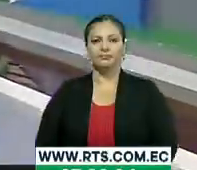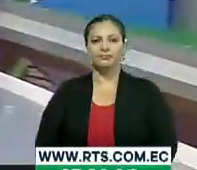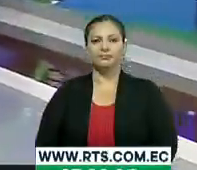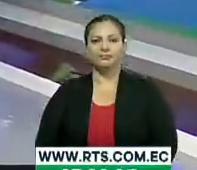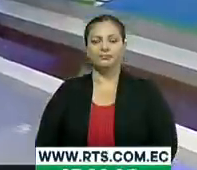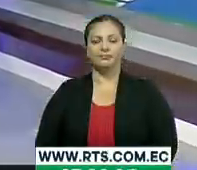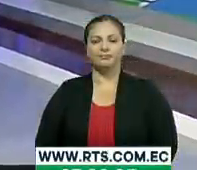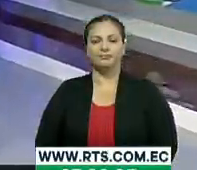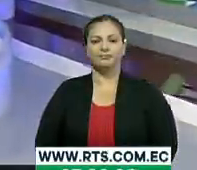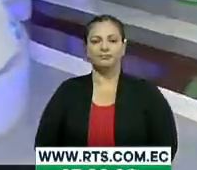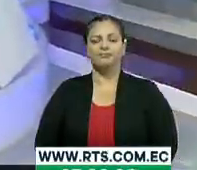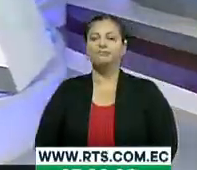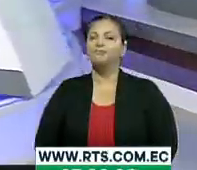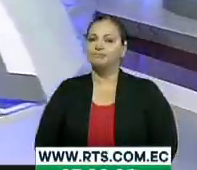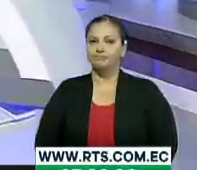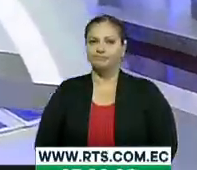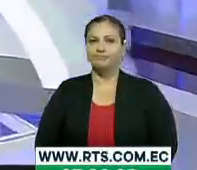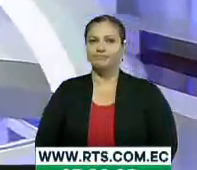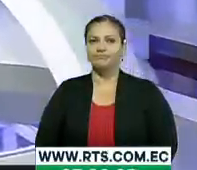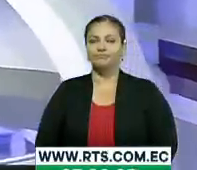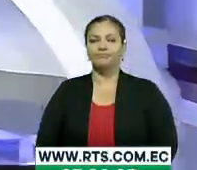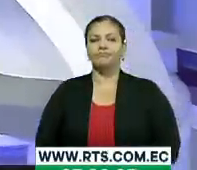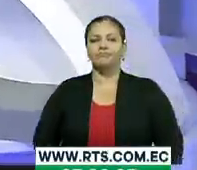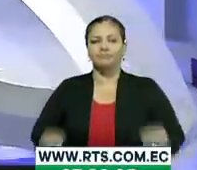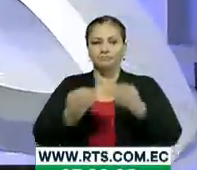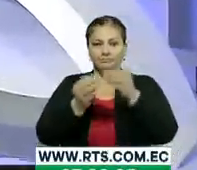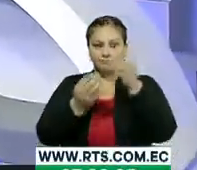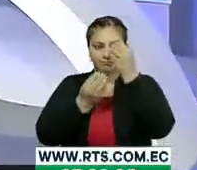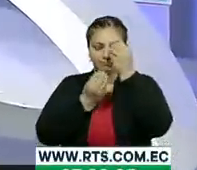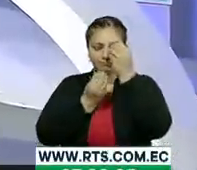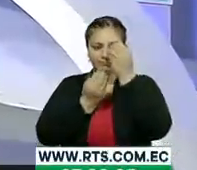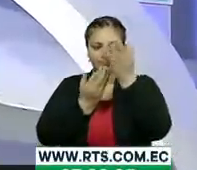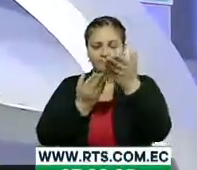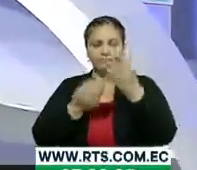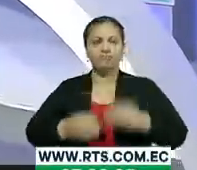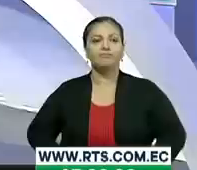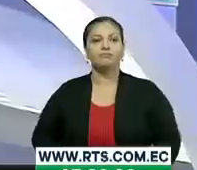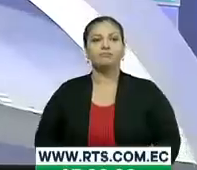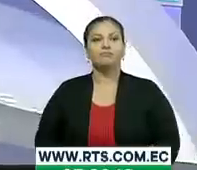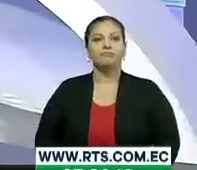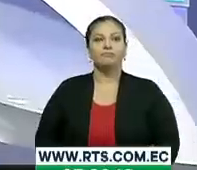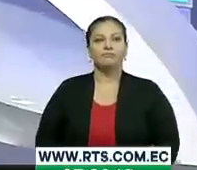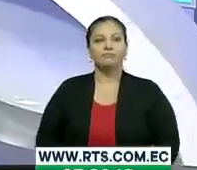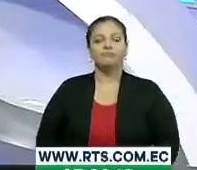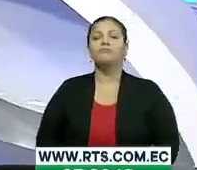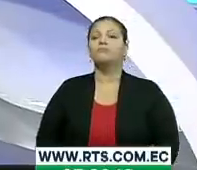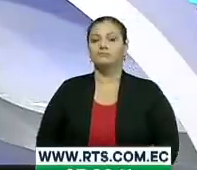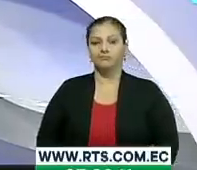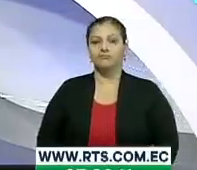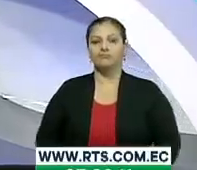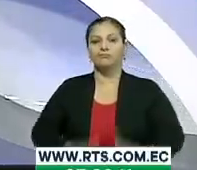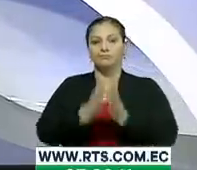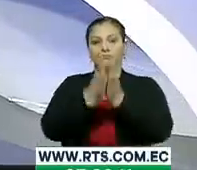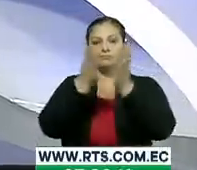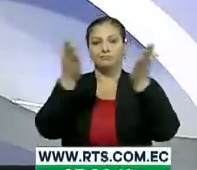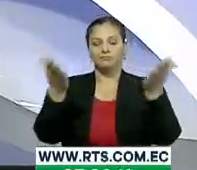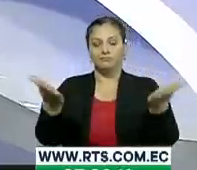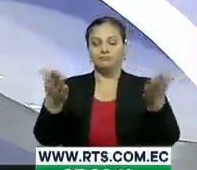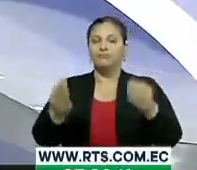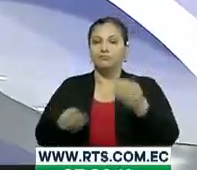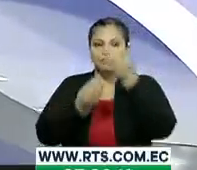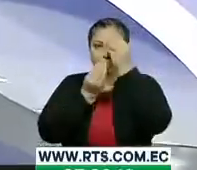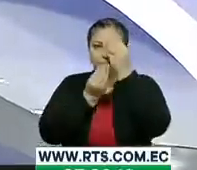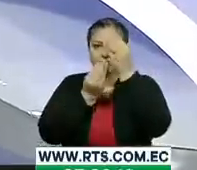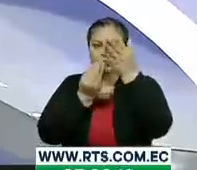Y a propósito de este mismo tema, del cual tenemos más reportajes, señor productor, si me permite brevemente, la prensa nacional recoge una